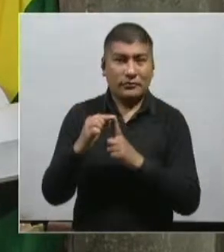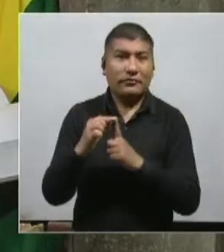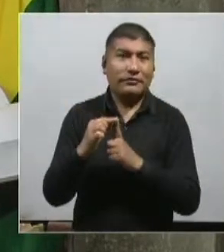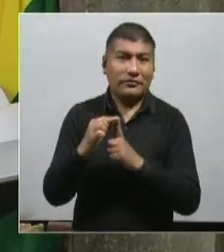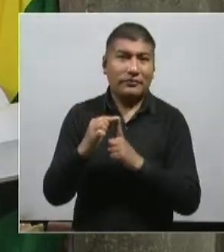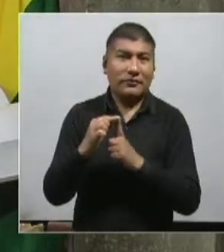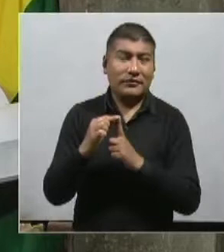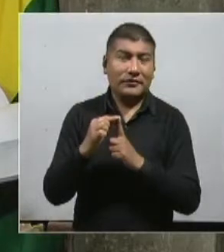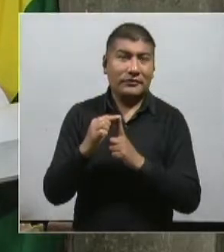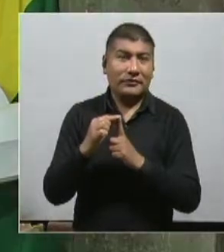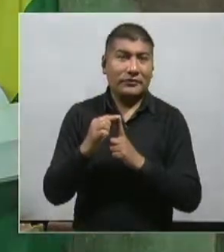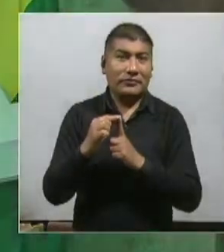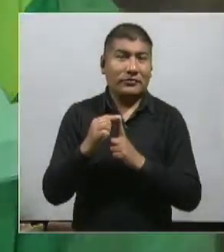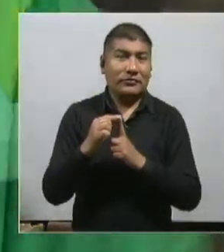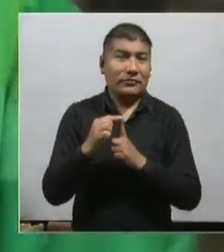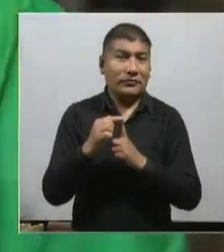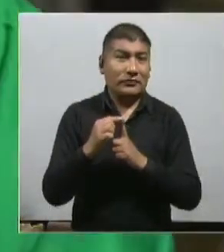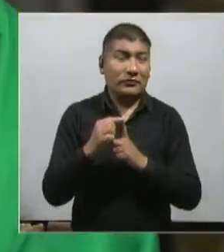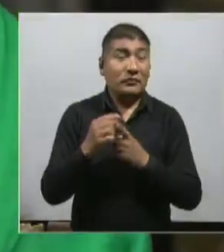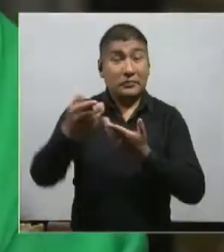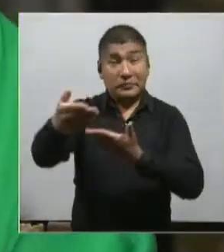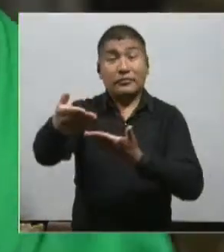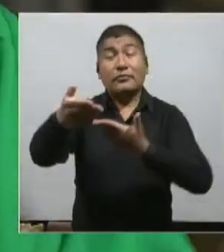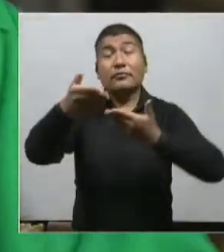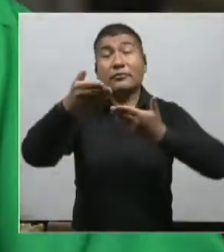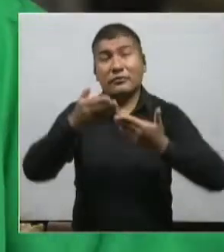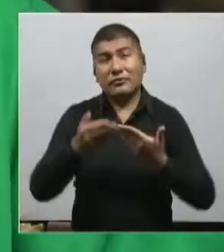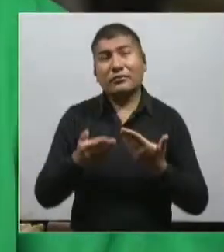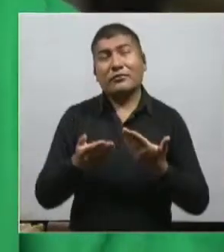todo, nos invita